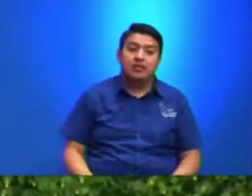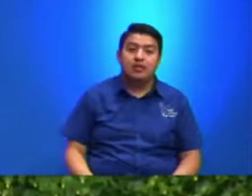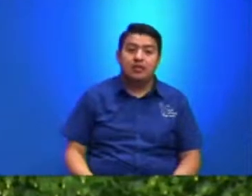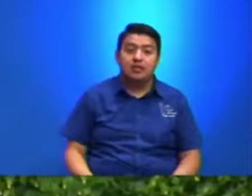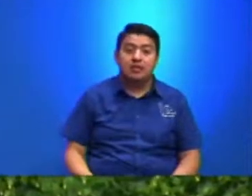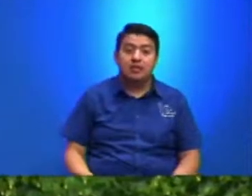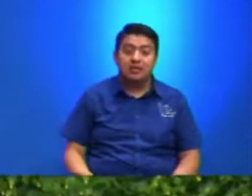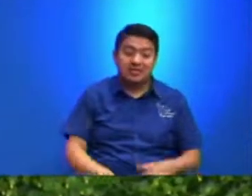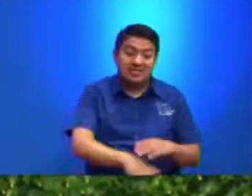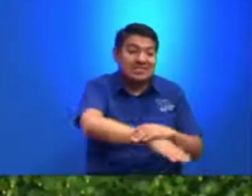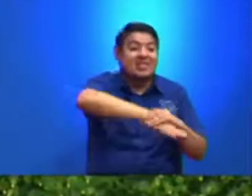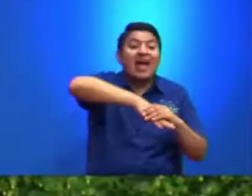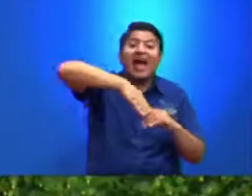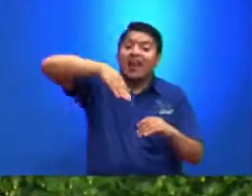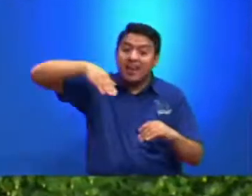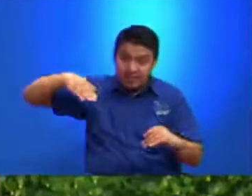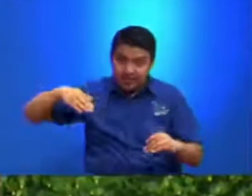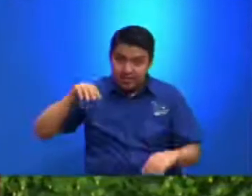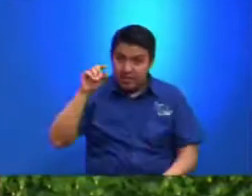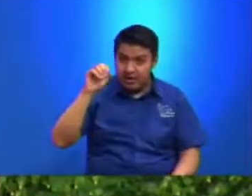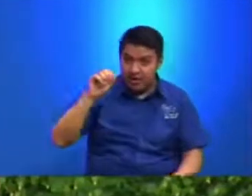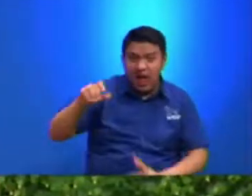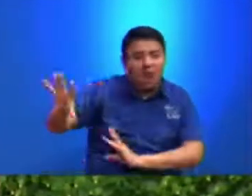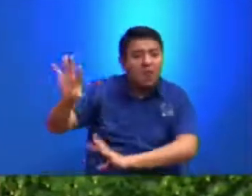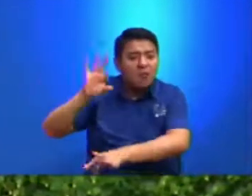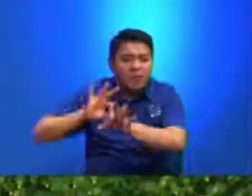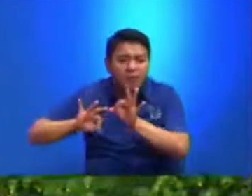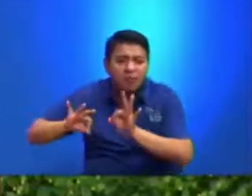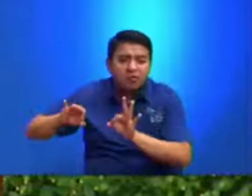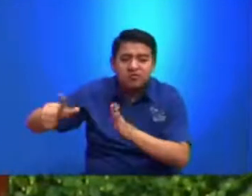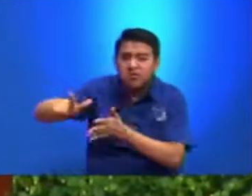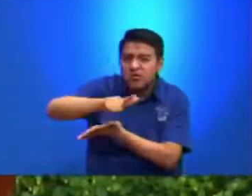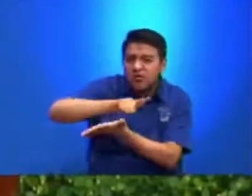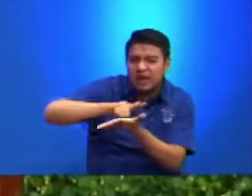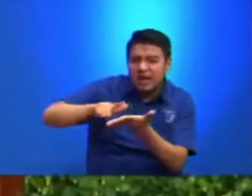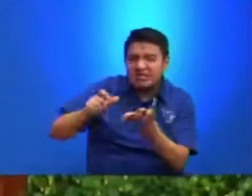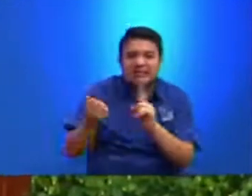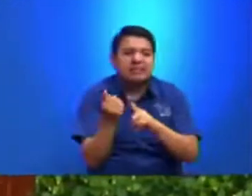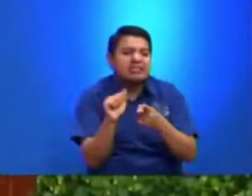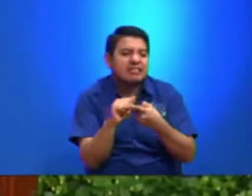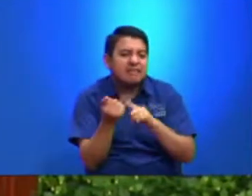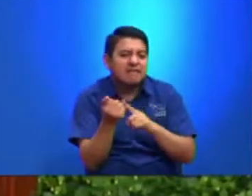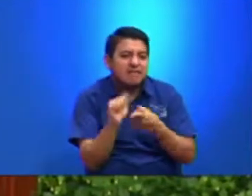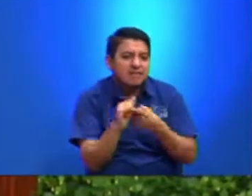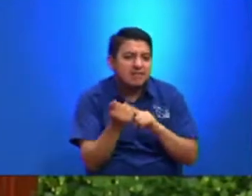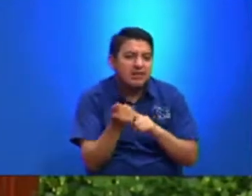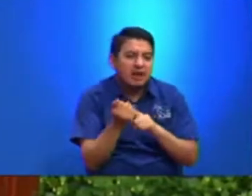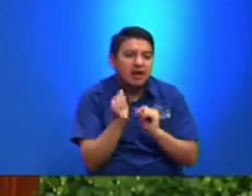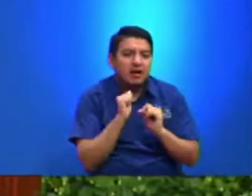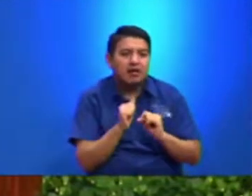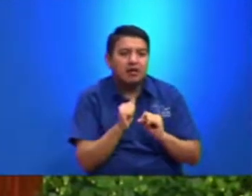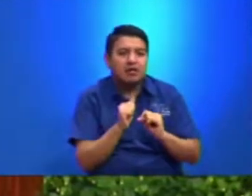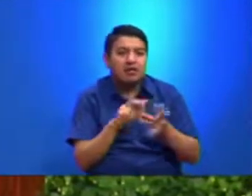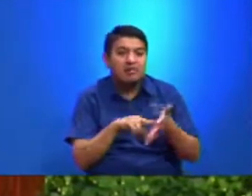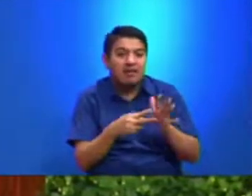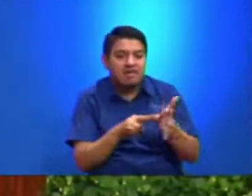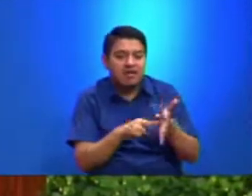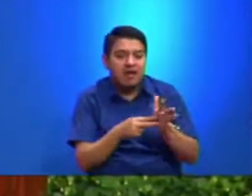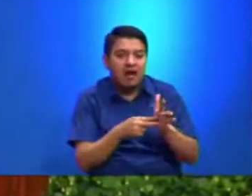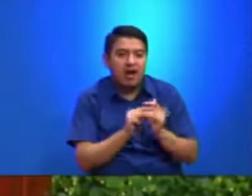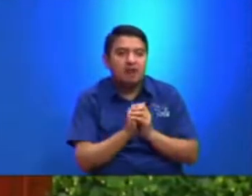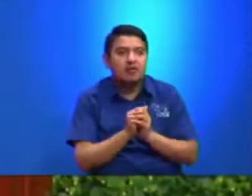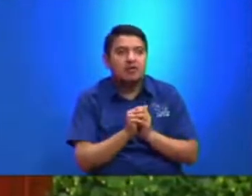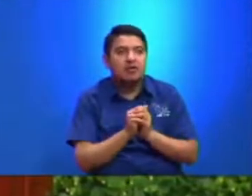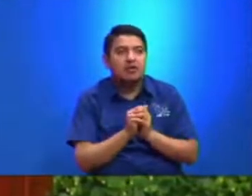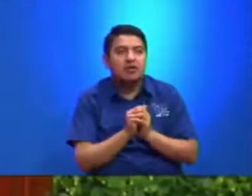que salir de algunos lugares que representan una especie de cárcel gigantesca. Por ejemplo,